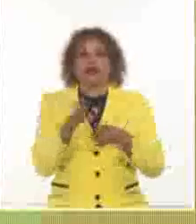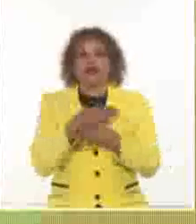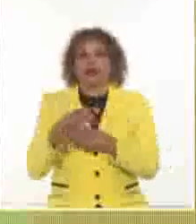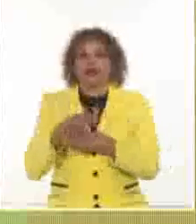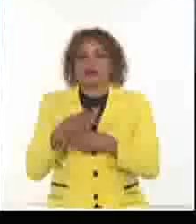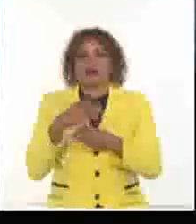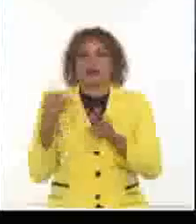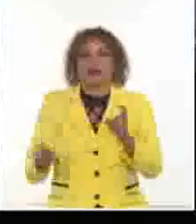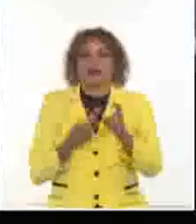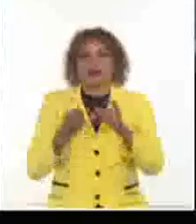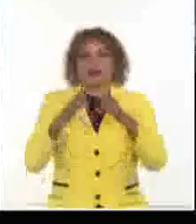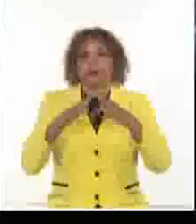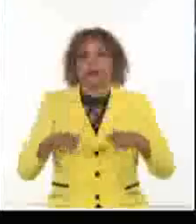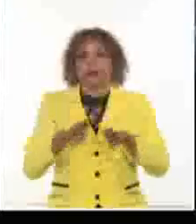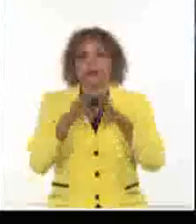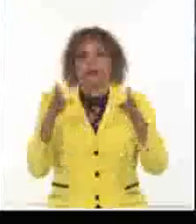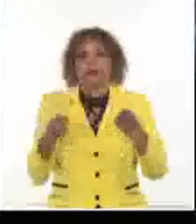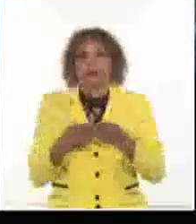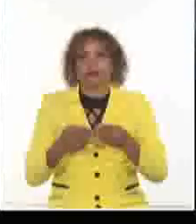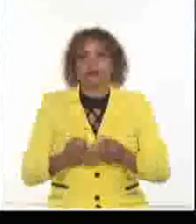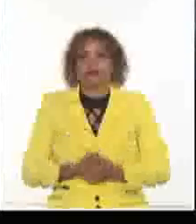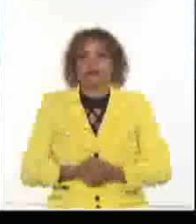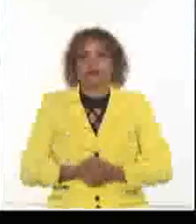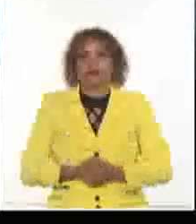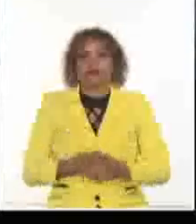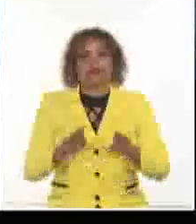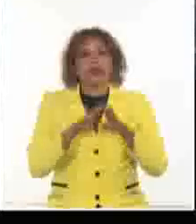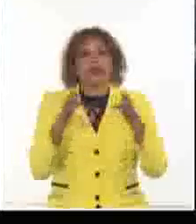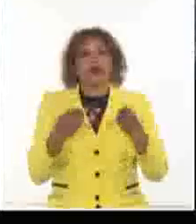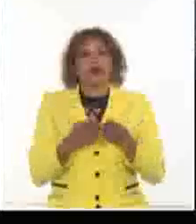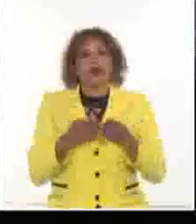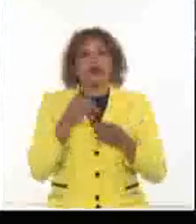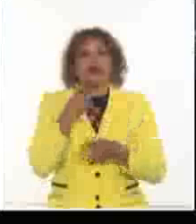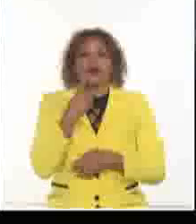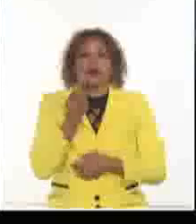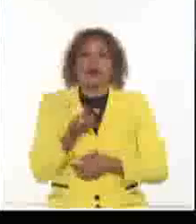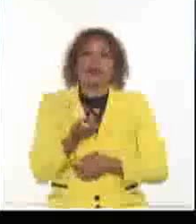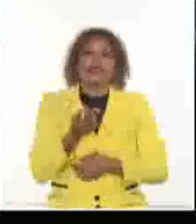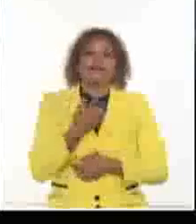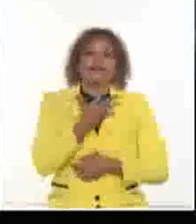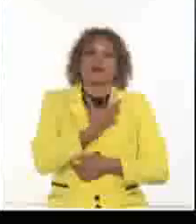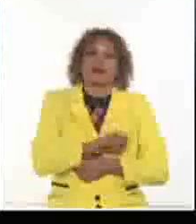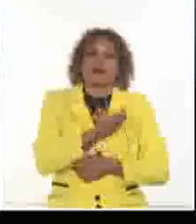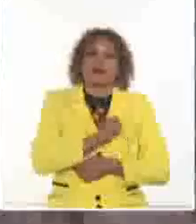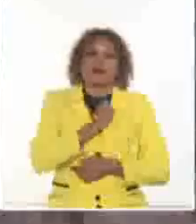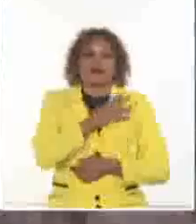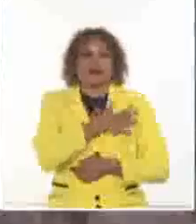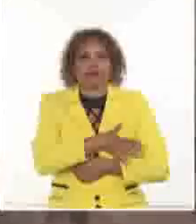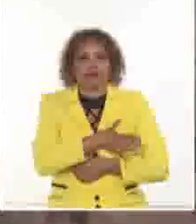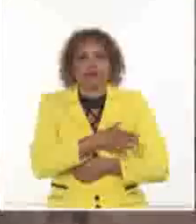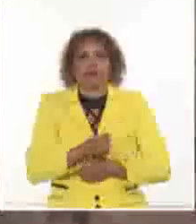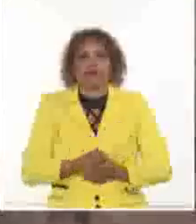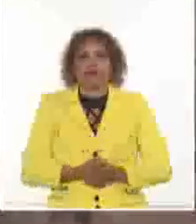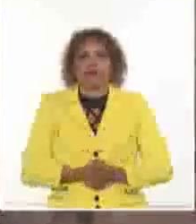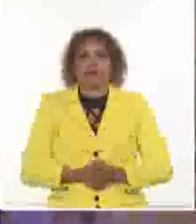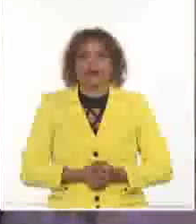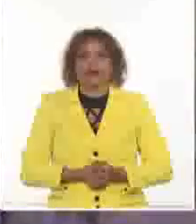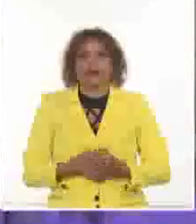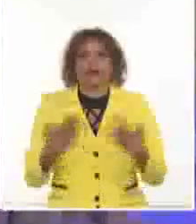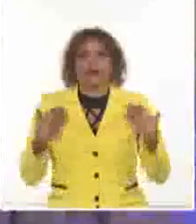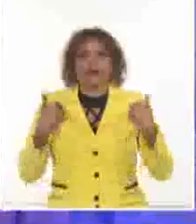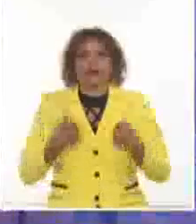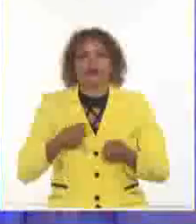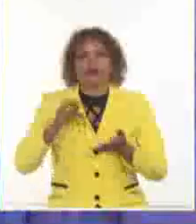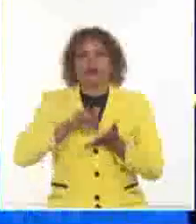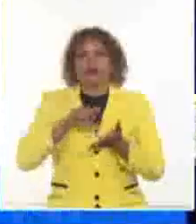mundial. El mundo es testigo de un genocidio y el pueblo palestino sufre la barbarie. La directora del Centro